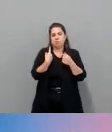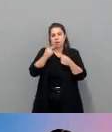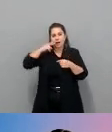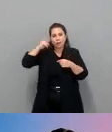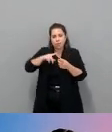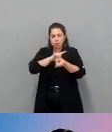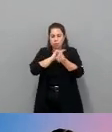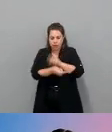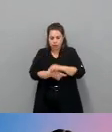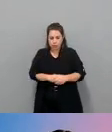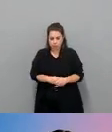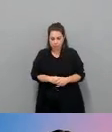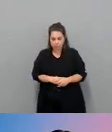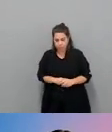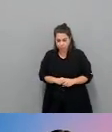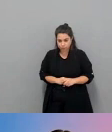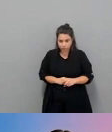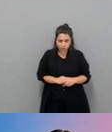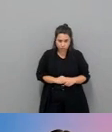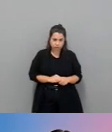Que lo vais a percibir ahora.